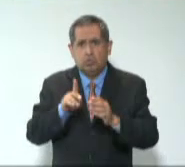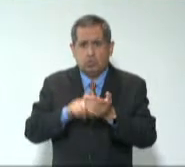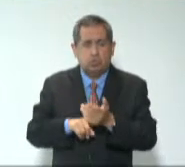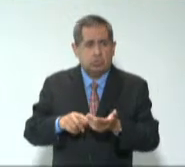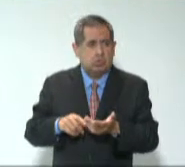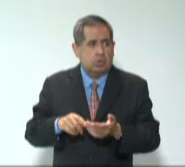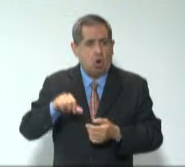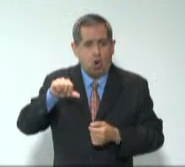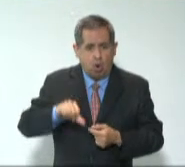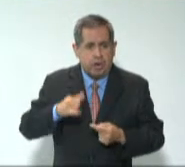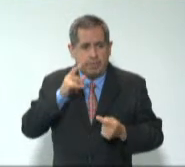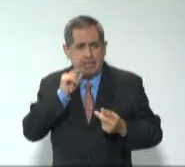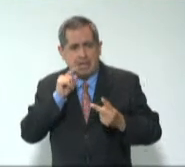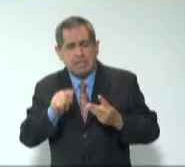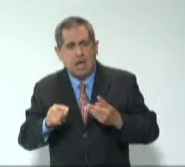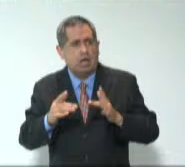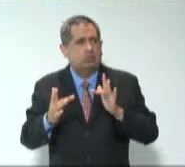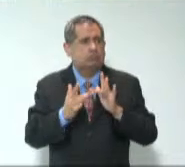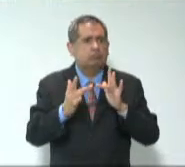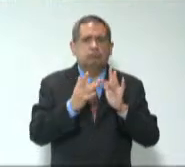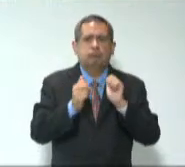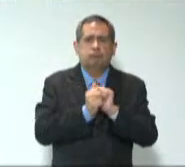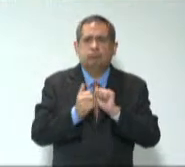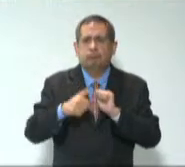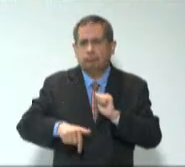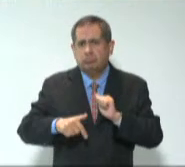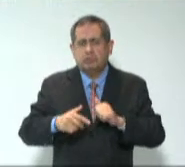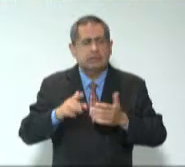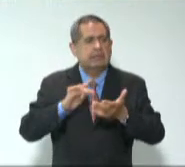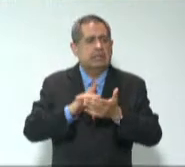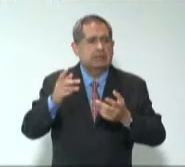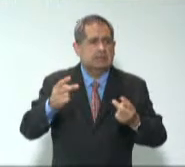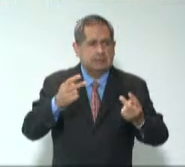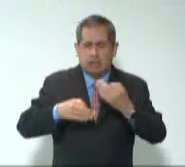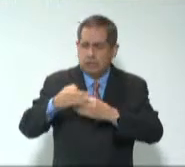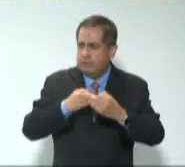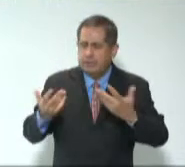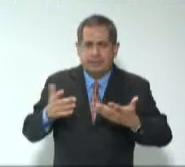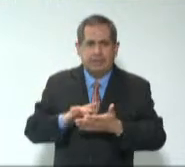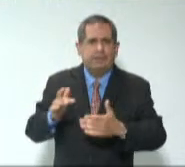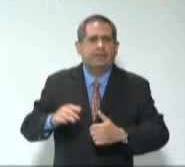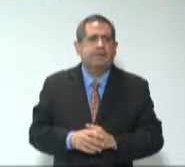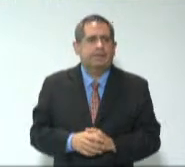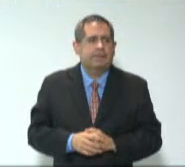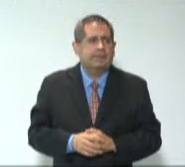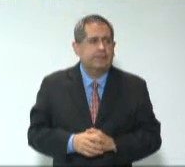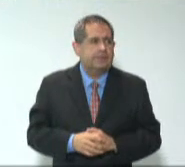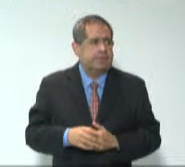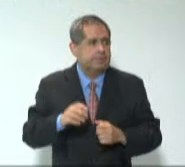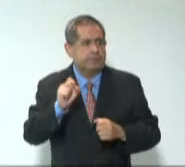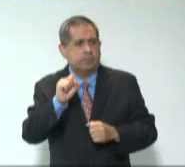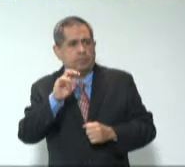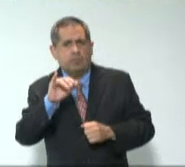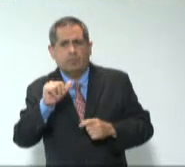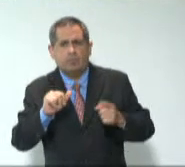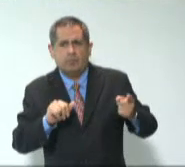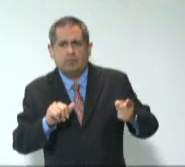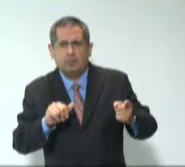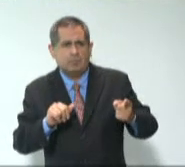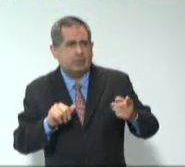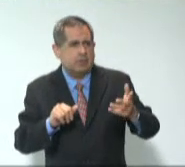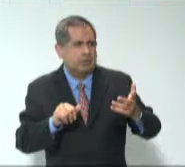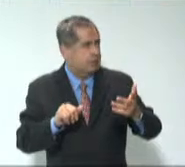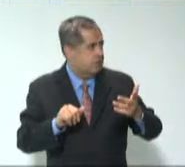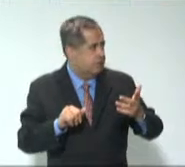hoy mañana quizá ya aquí en el inay y gracias a los tres y desde luego Sonia Perdón que estás